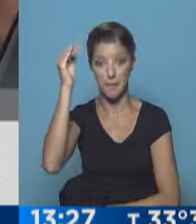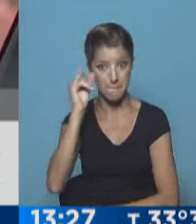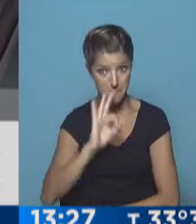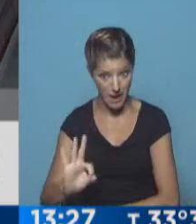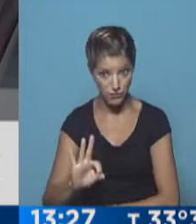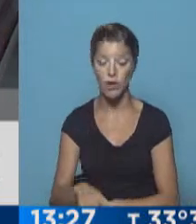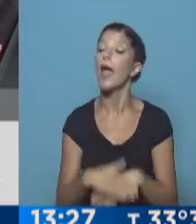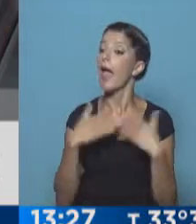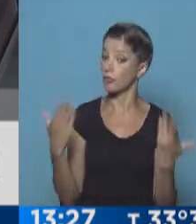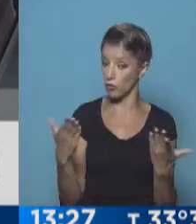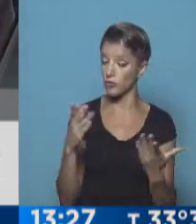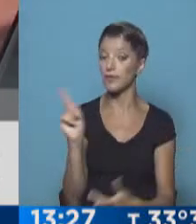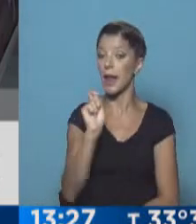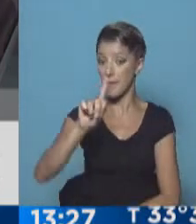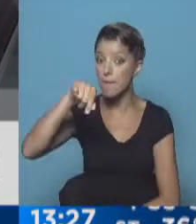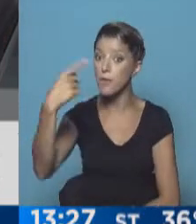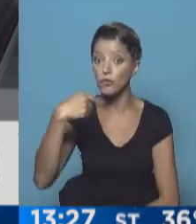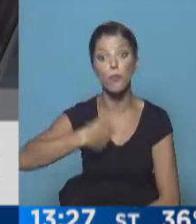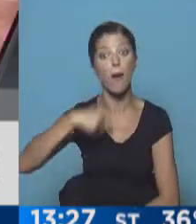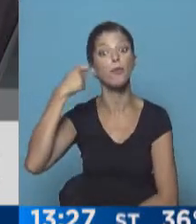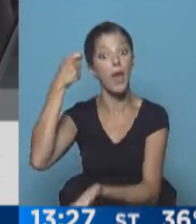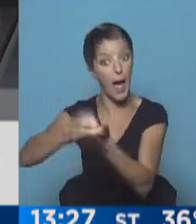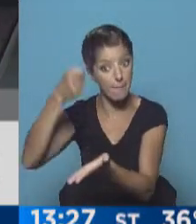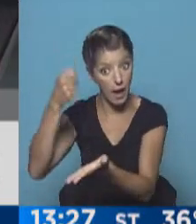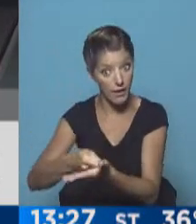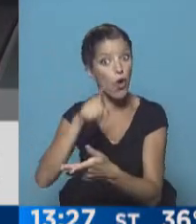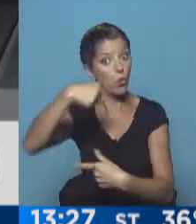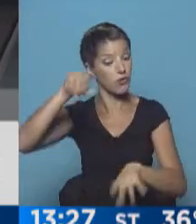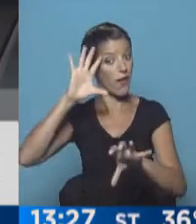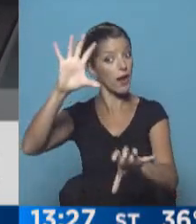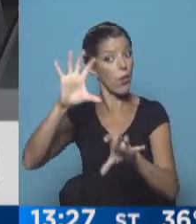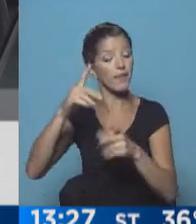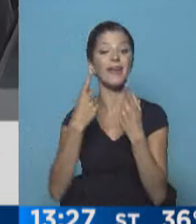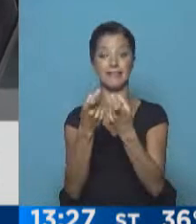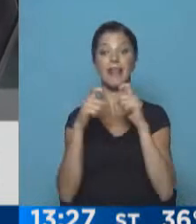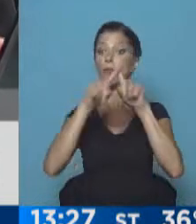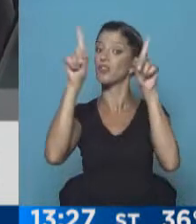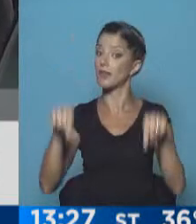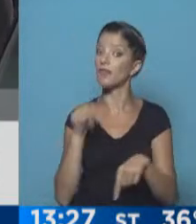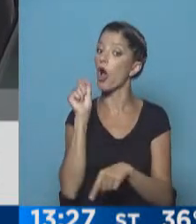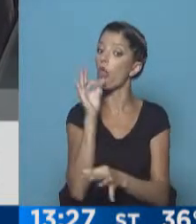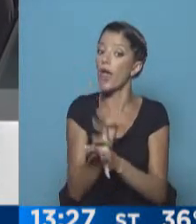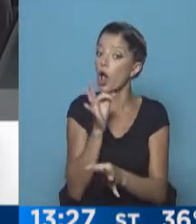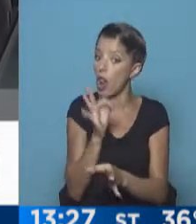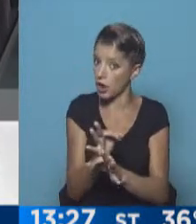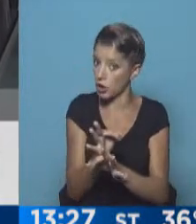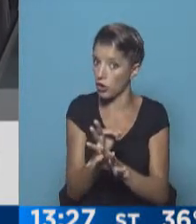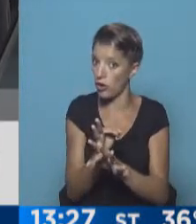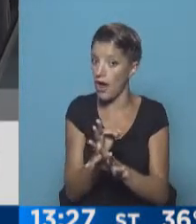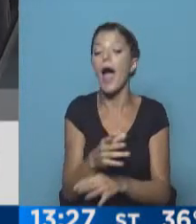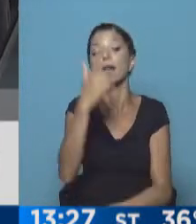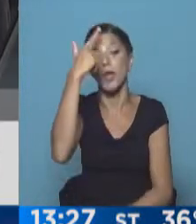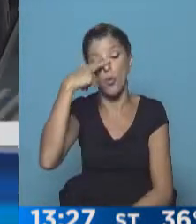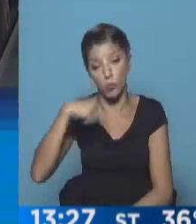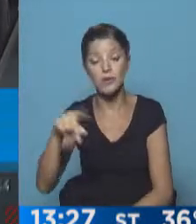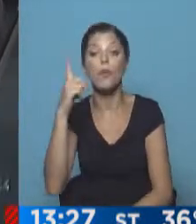a partirme que no te vamos a estar pagando y acuérdense de presentarnos el certificado escolar que tienen tiempo hasta el último día hábil